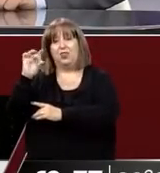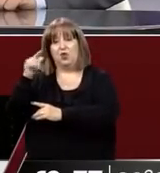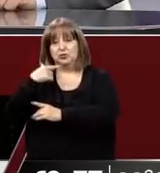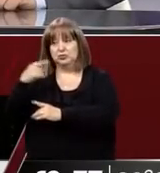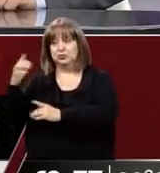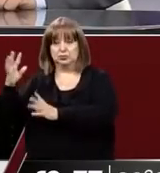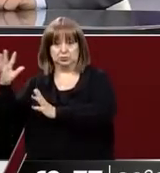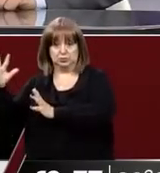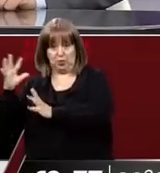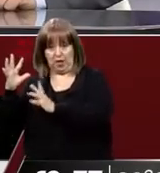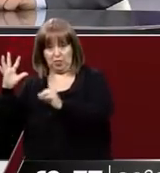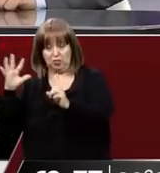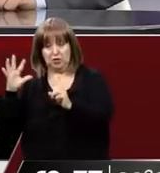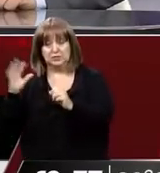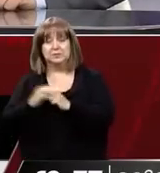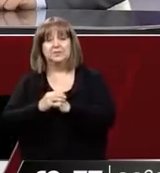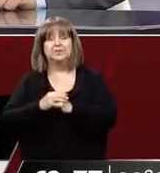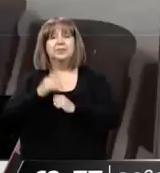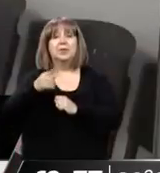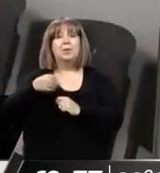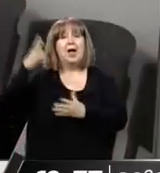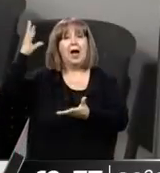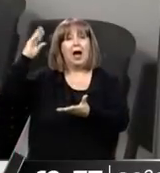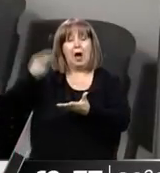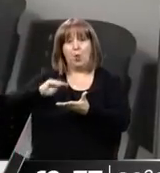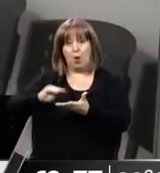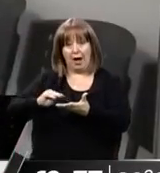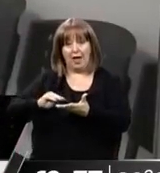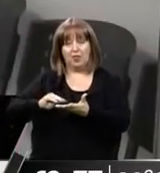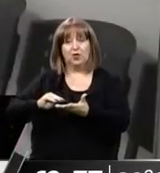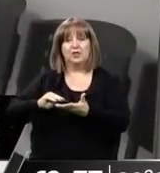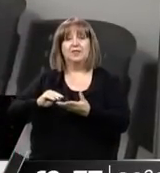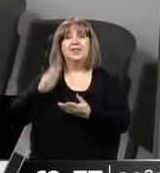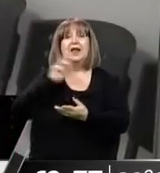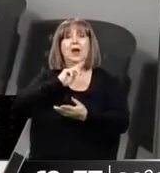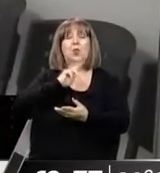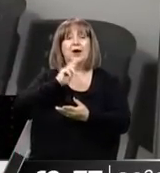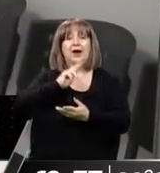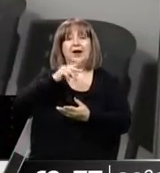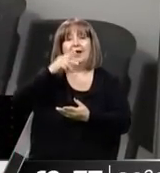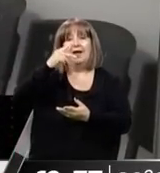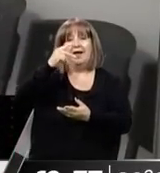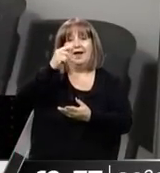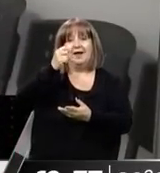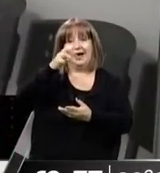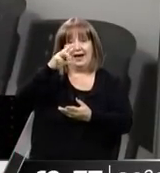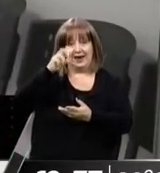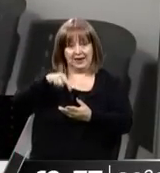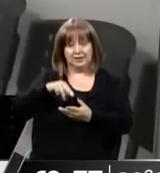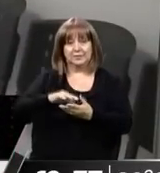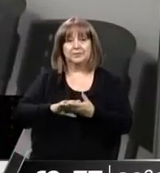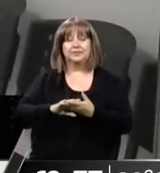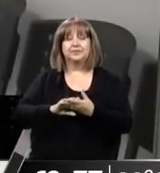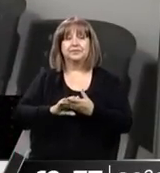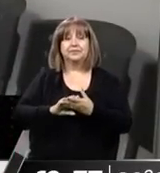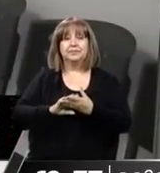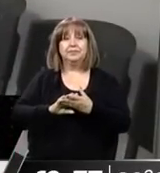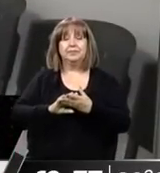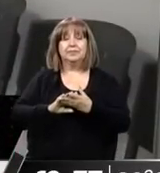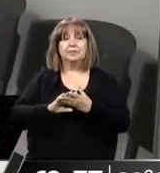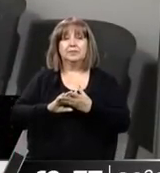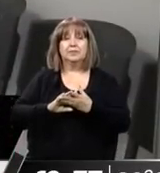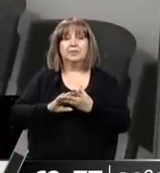este veredicto que debo aclarar que en un si hubiera sido un juez técnico la hubiera